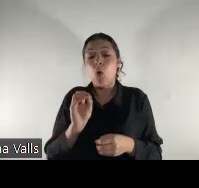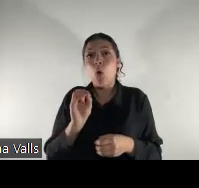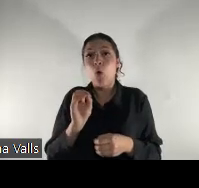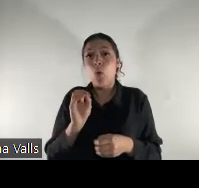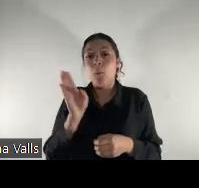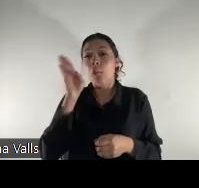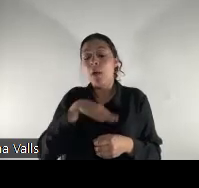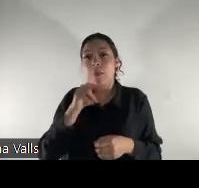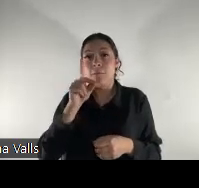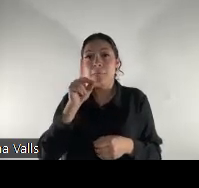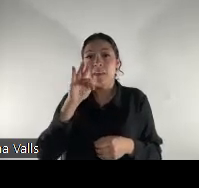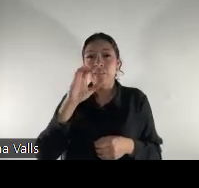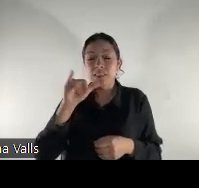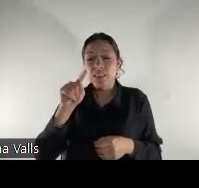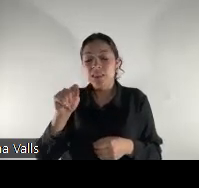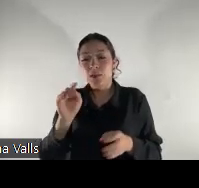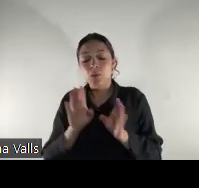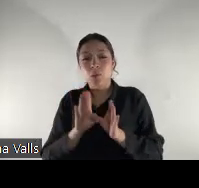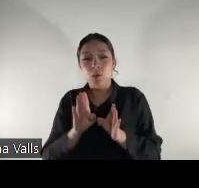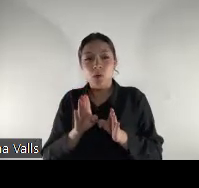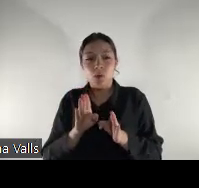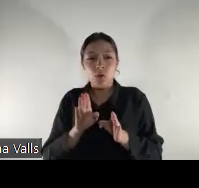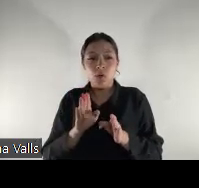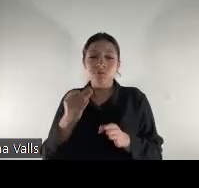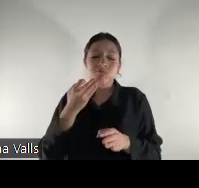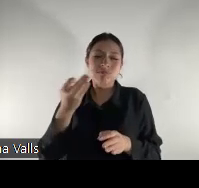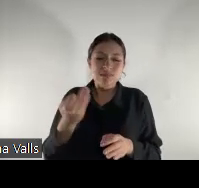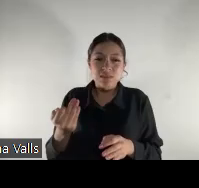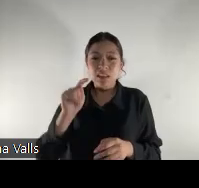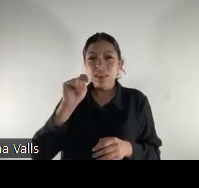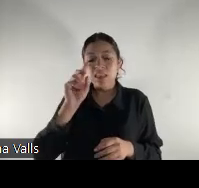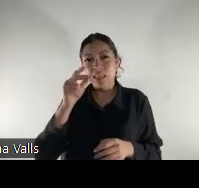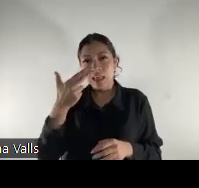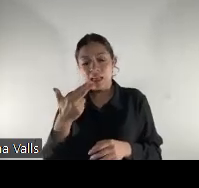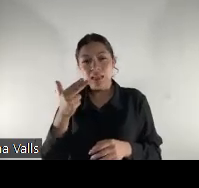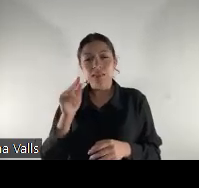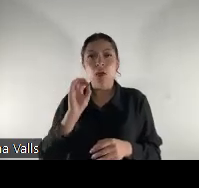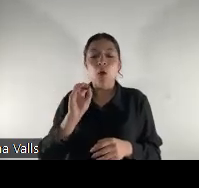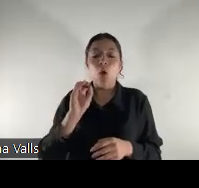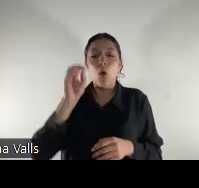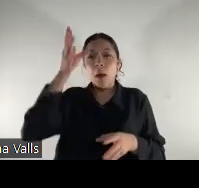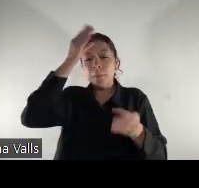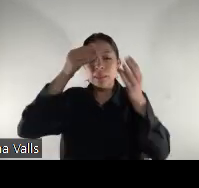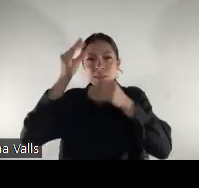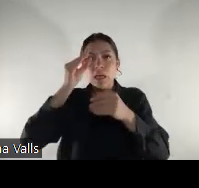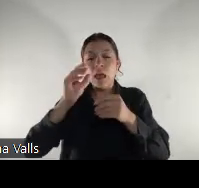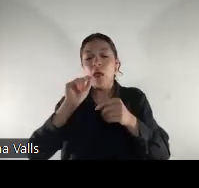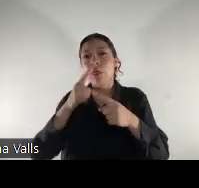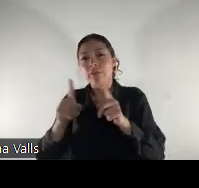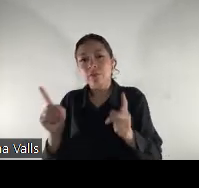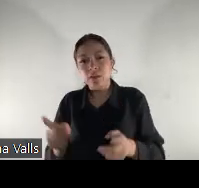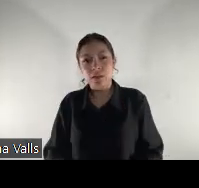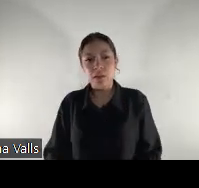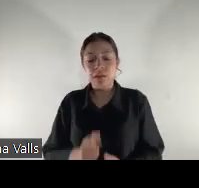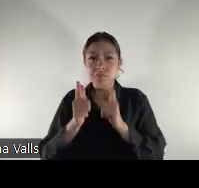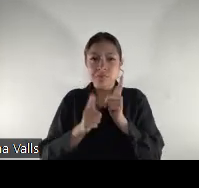déficits específicos, como lo podría ser un diagnóstico de TDAH o trastorno específico de aprendizaje. Después de esto